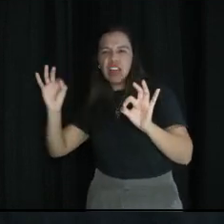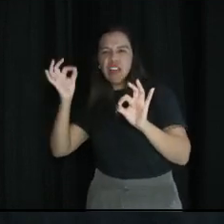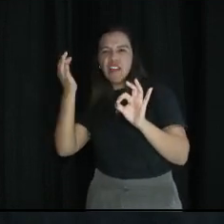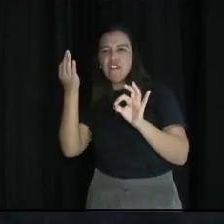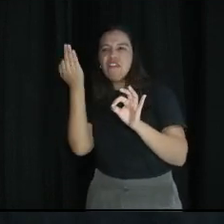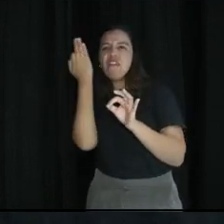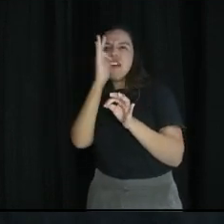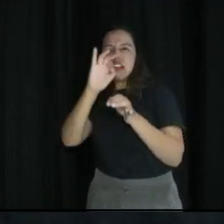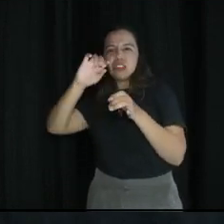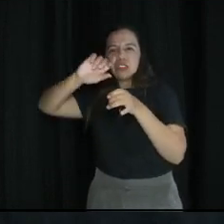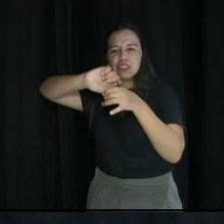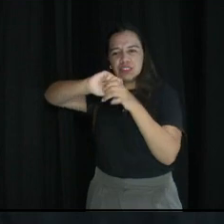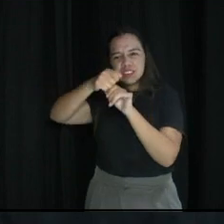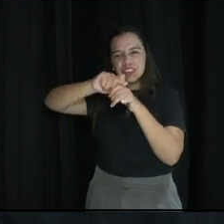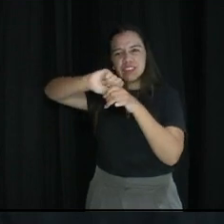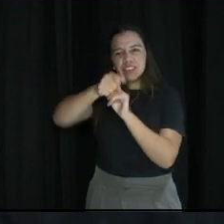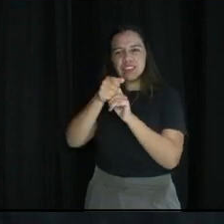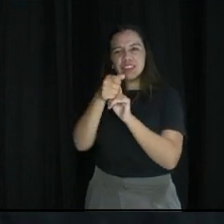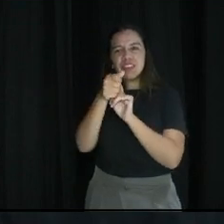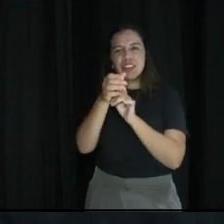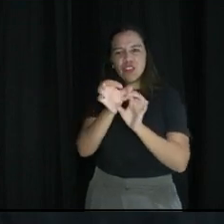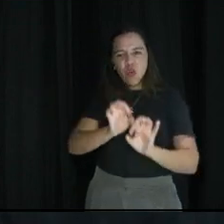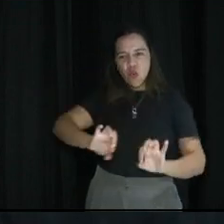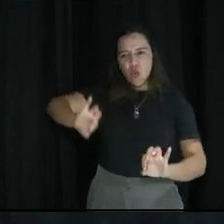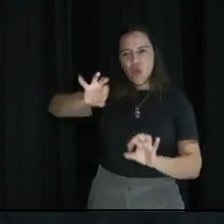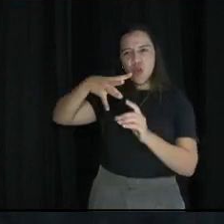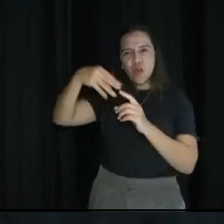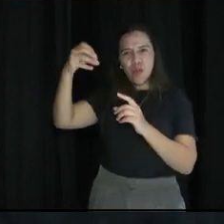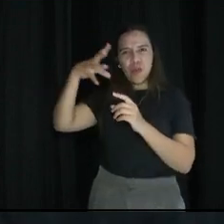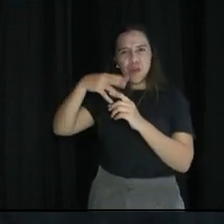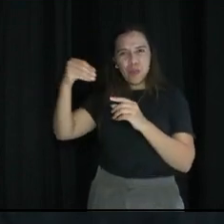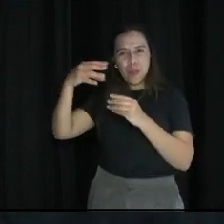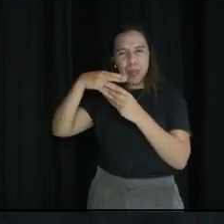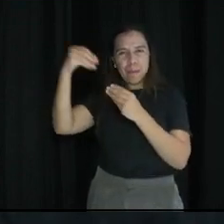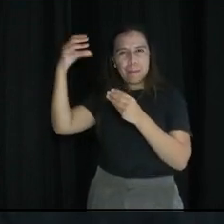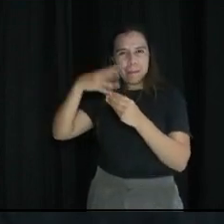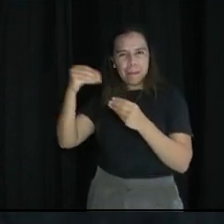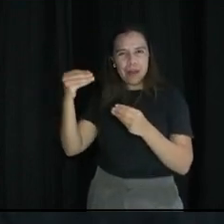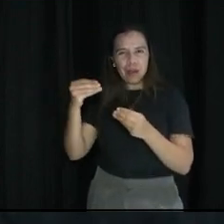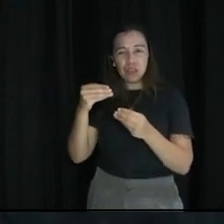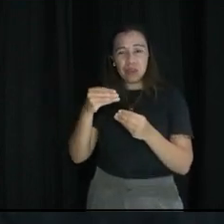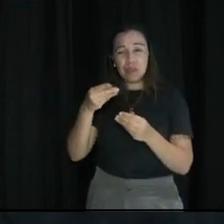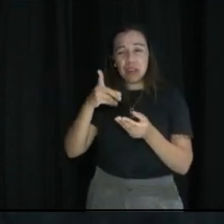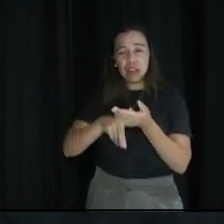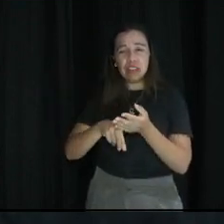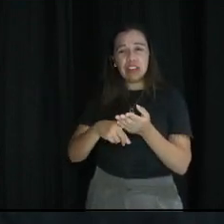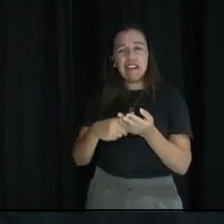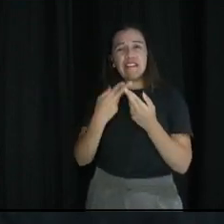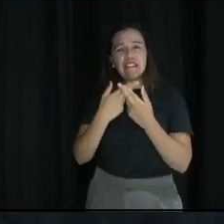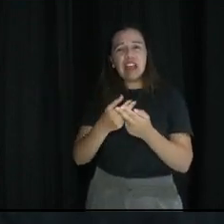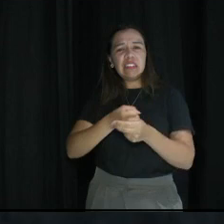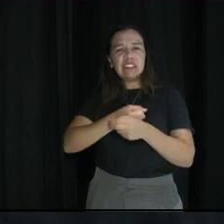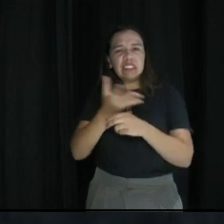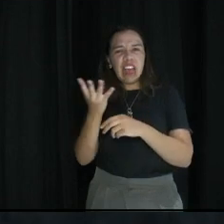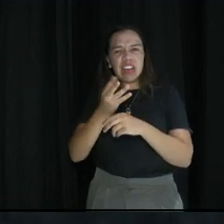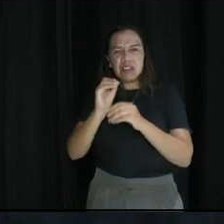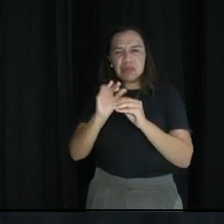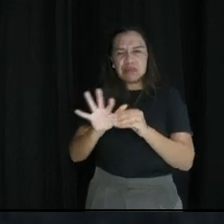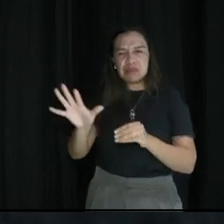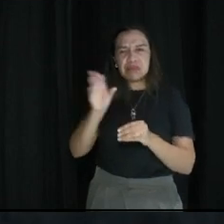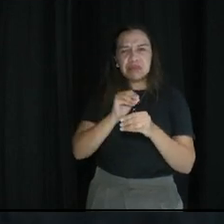cola, pero estaba empapado de sangre. Y pues